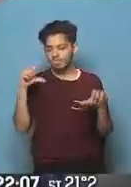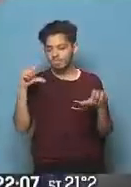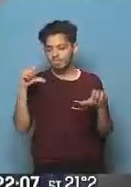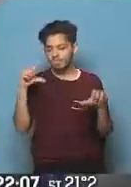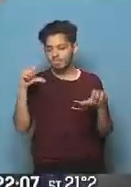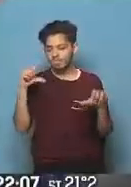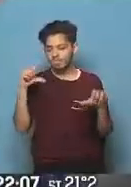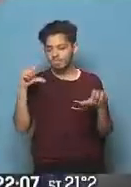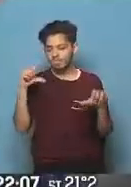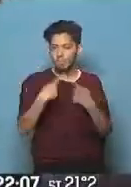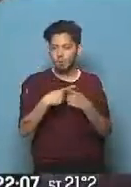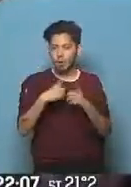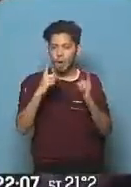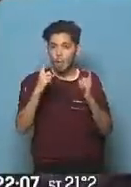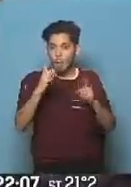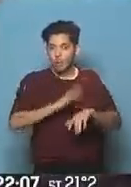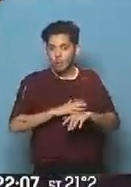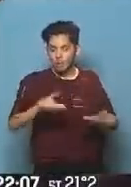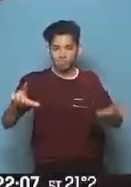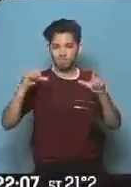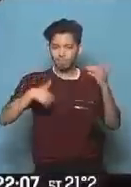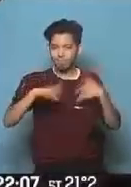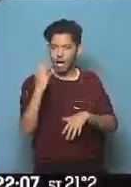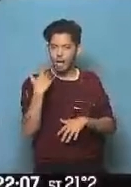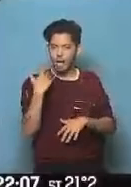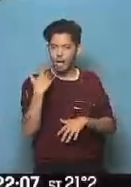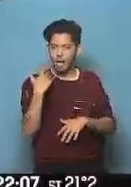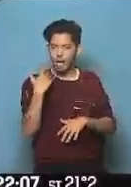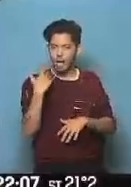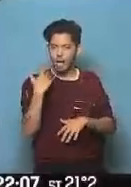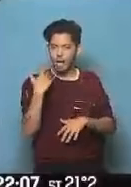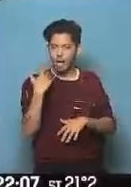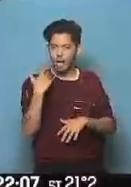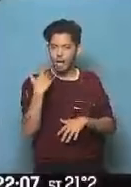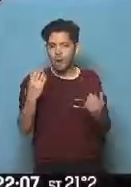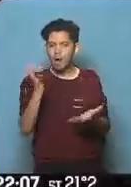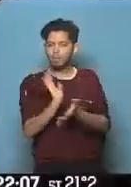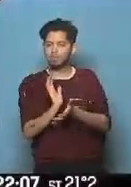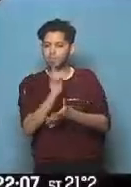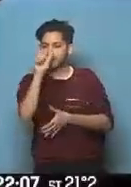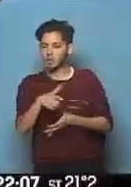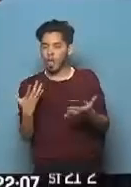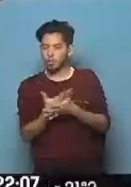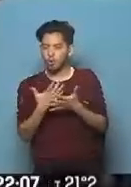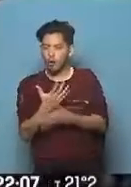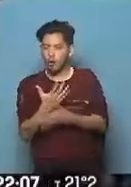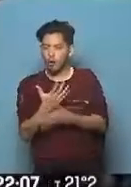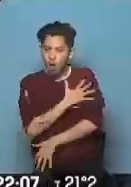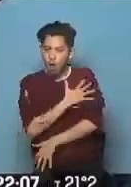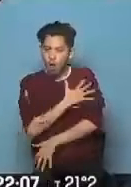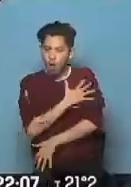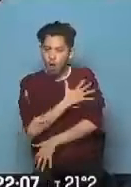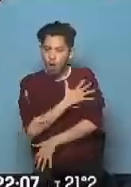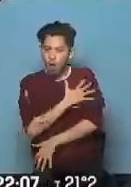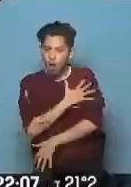tiempo lo expuso públicamente y fue utilizado por su equipo de campaña para victimizarlo frente al electorado, lo que no